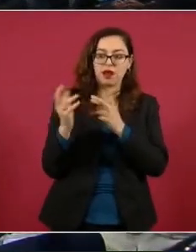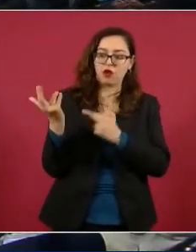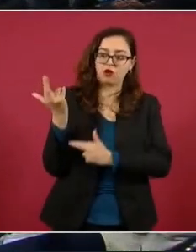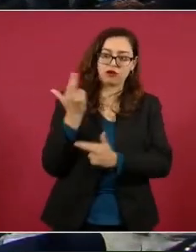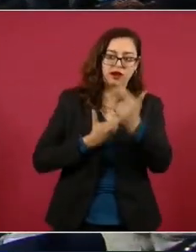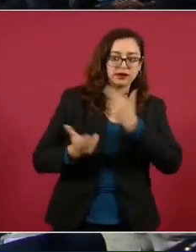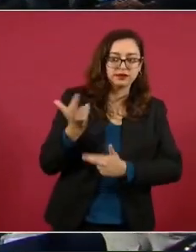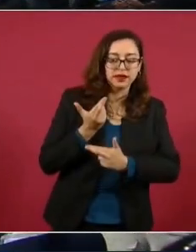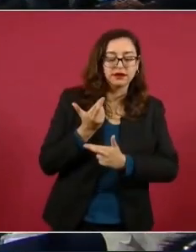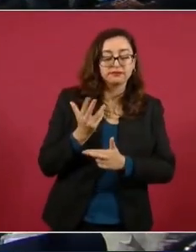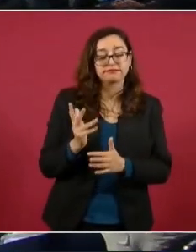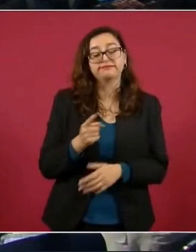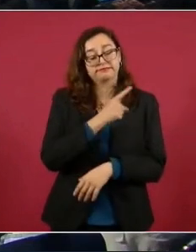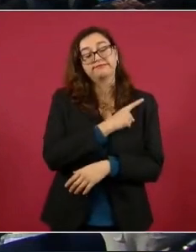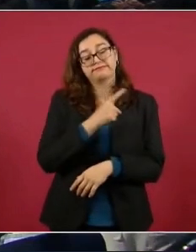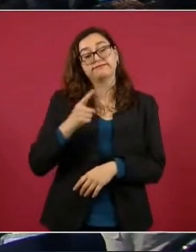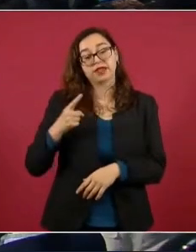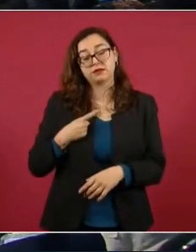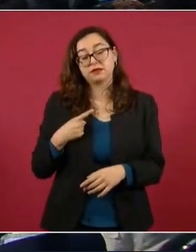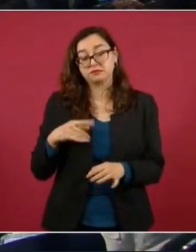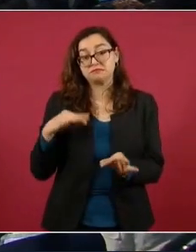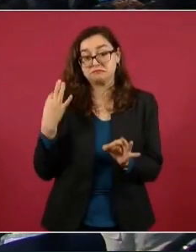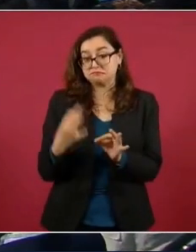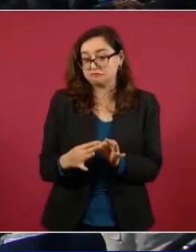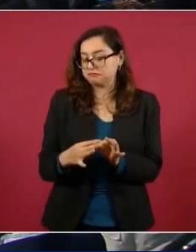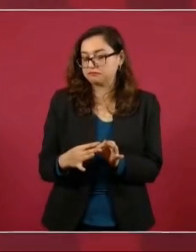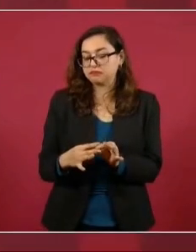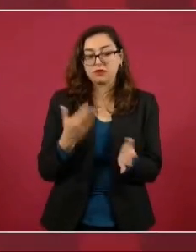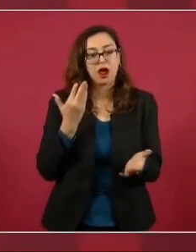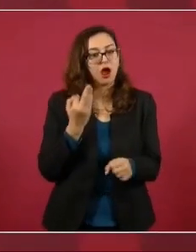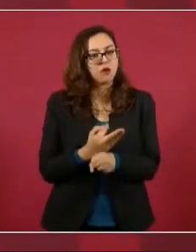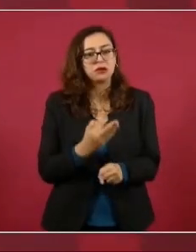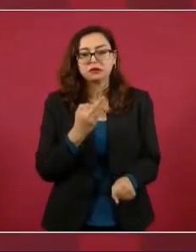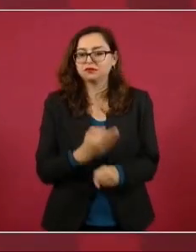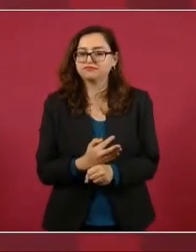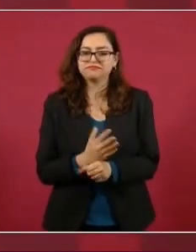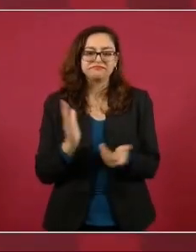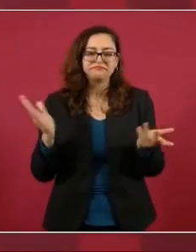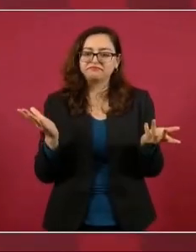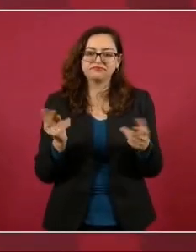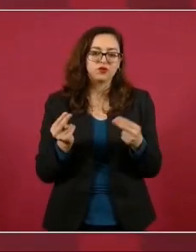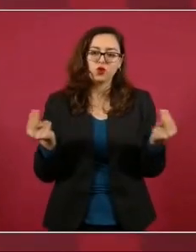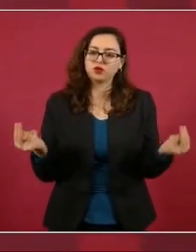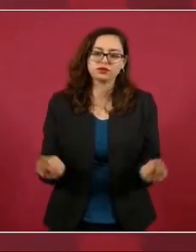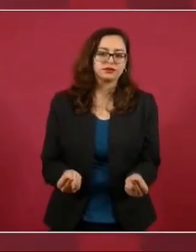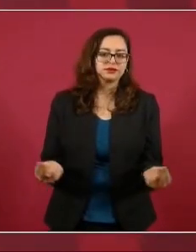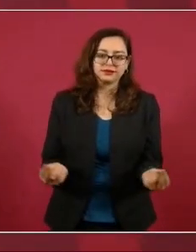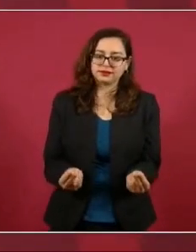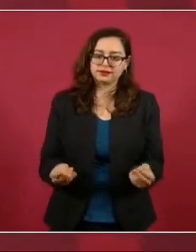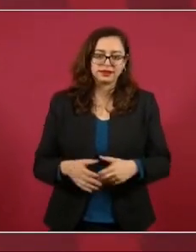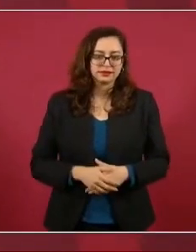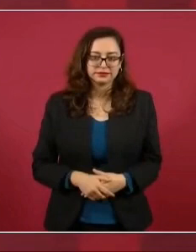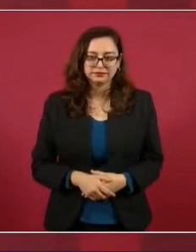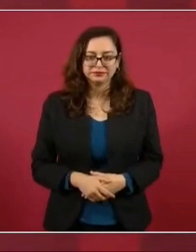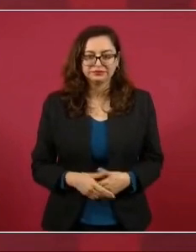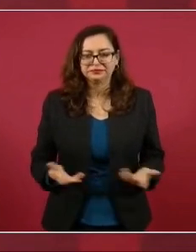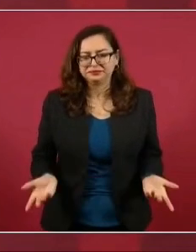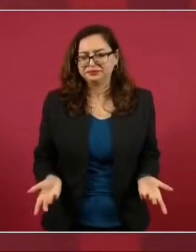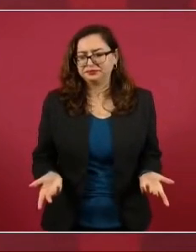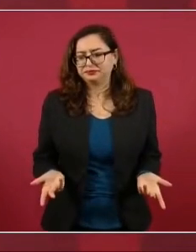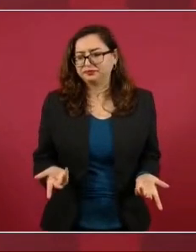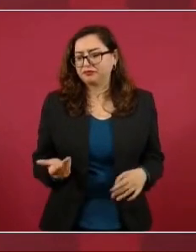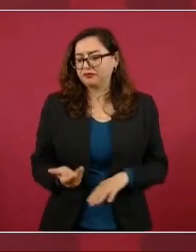las actividades laborales. En este momento ya no son indispensables. Poco antes de la 5ª ola ya no lo